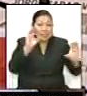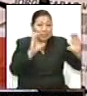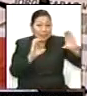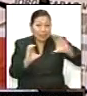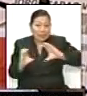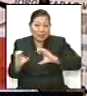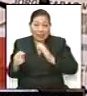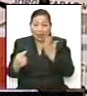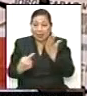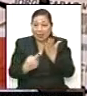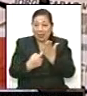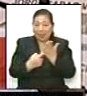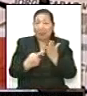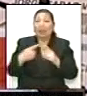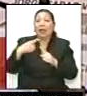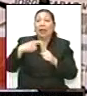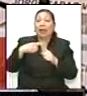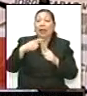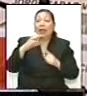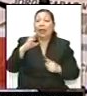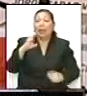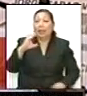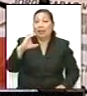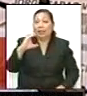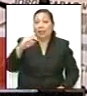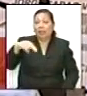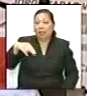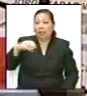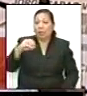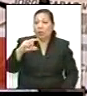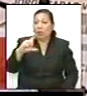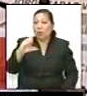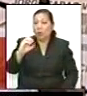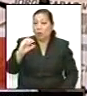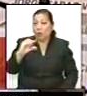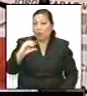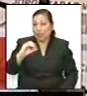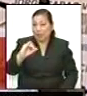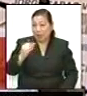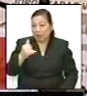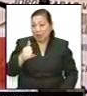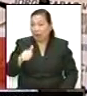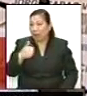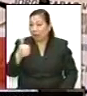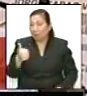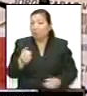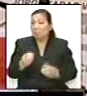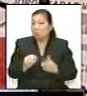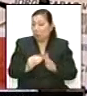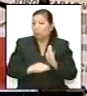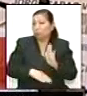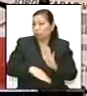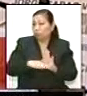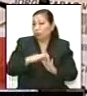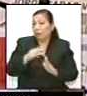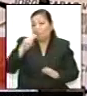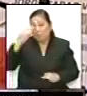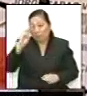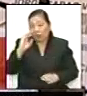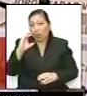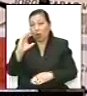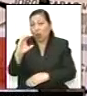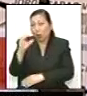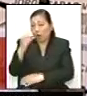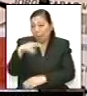europea con los países del asia-pacífico son países mucho más desarrollados que los cuatro países en méxico colombia